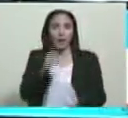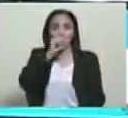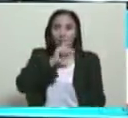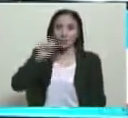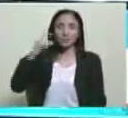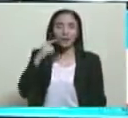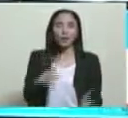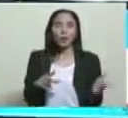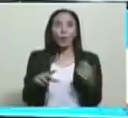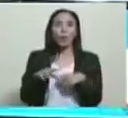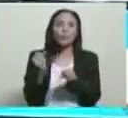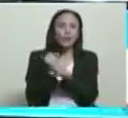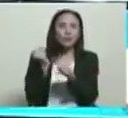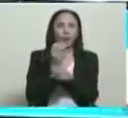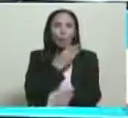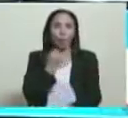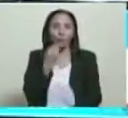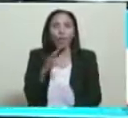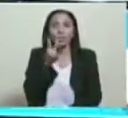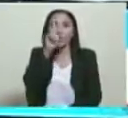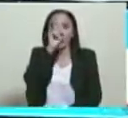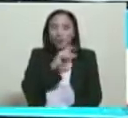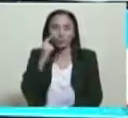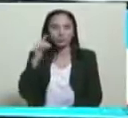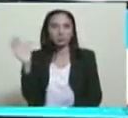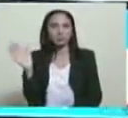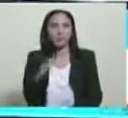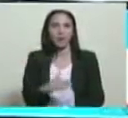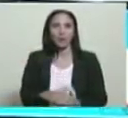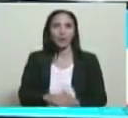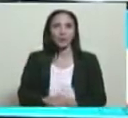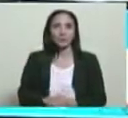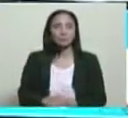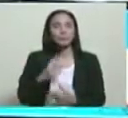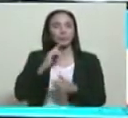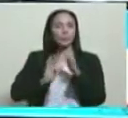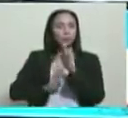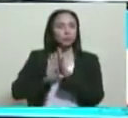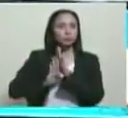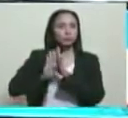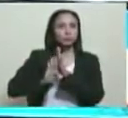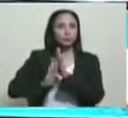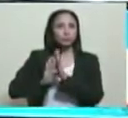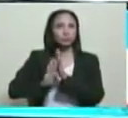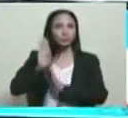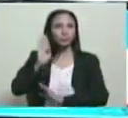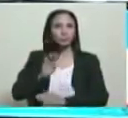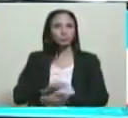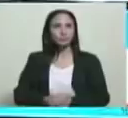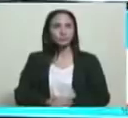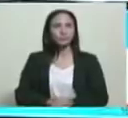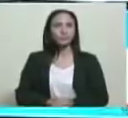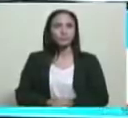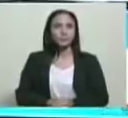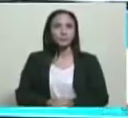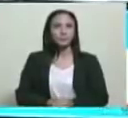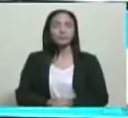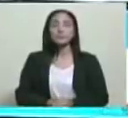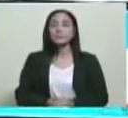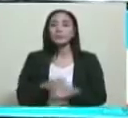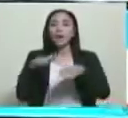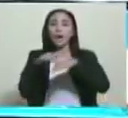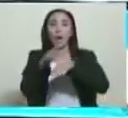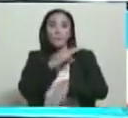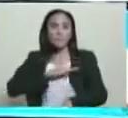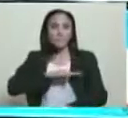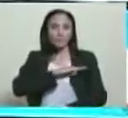nunca. Vamos a cumplir 2 años, Naguará. Ah, vamos creciendo, ¿vale? Ya la misión Chamba